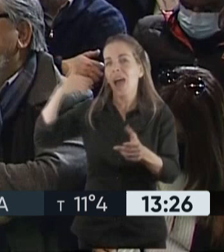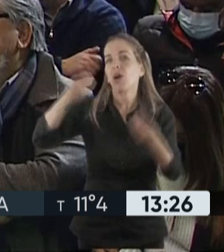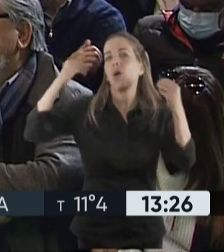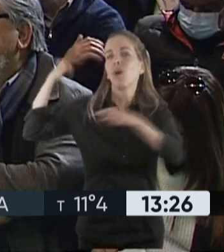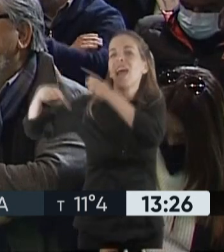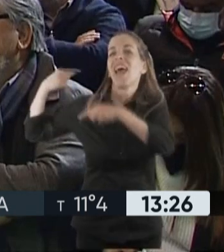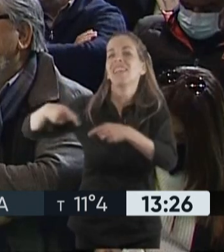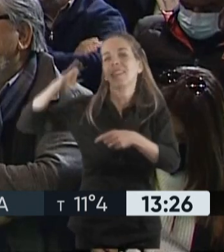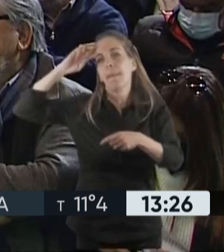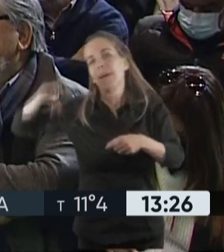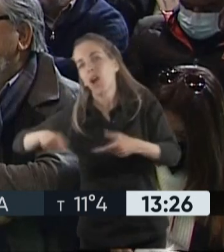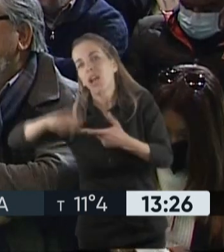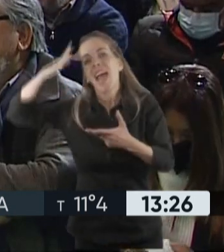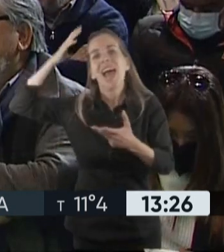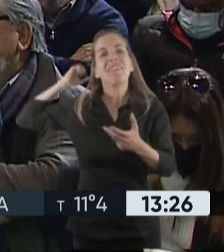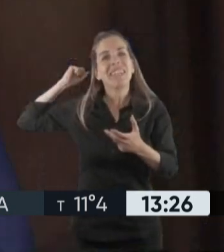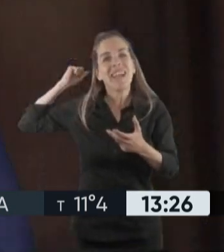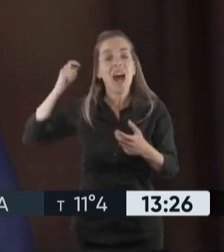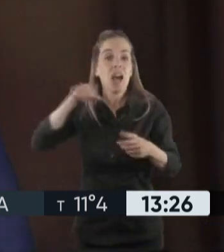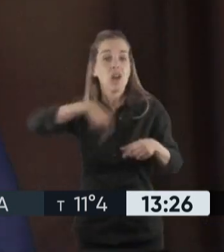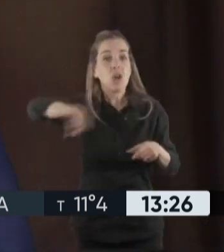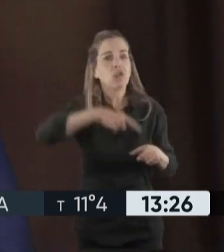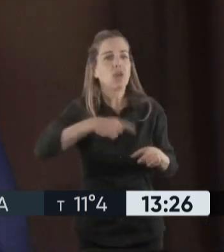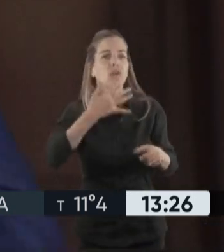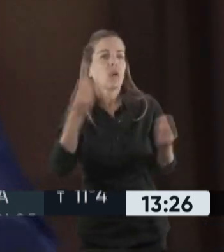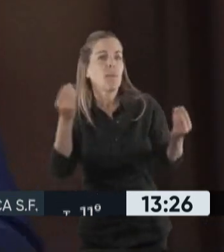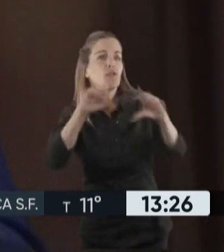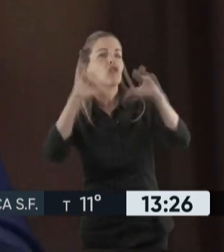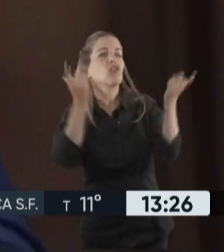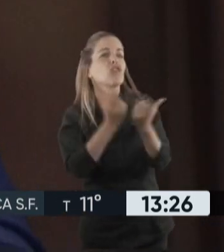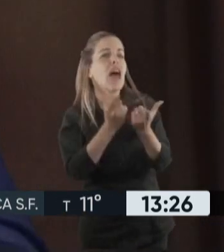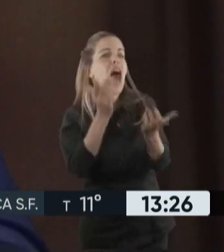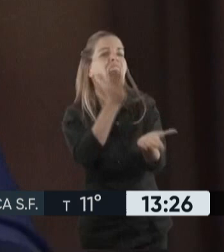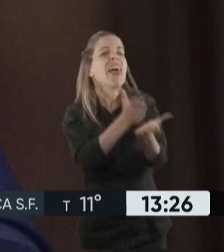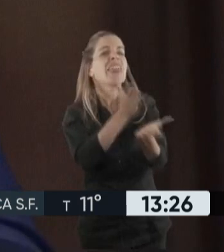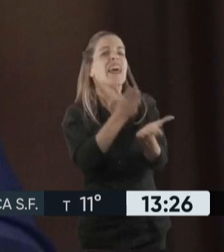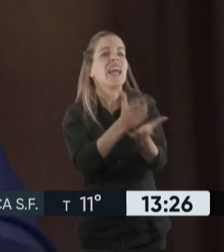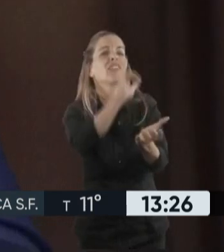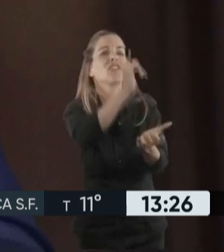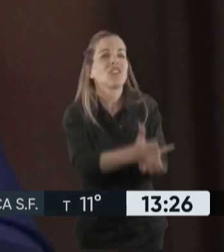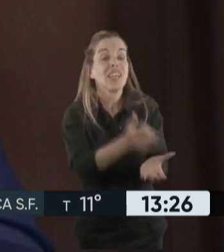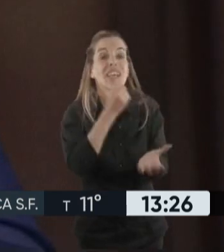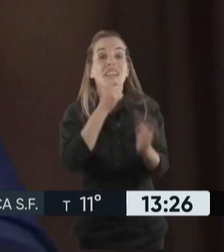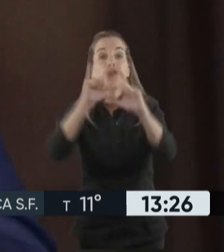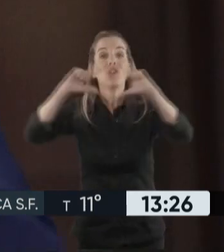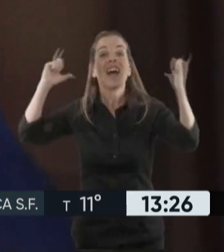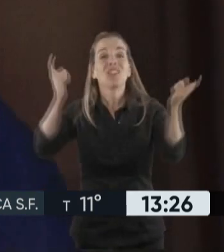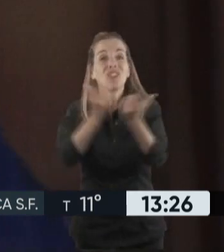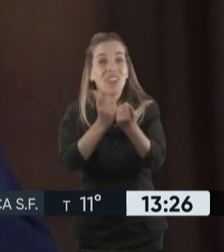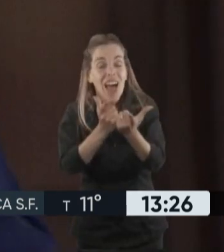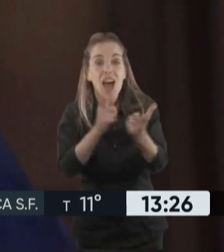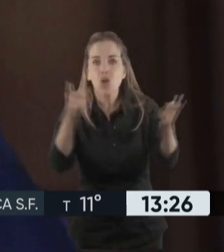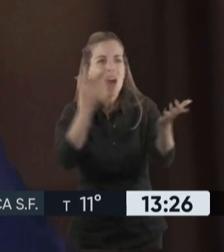lo único que entendemos es una sociedad con derechos. Nosotros solo creemos que una sociedad progresa cuando